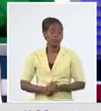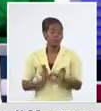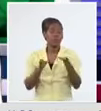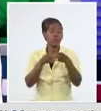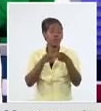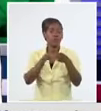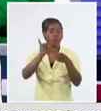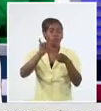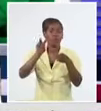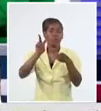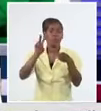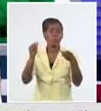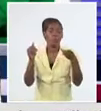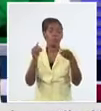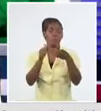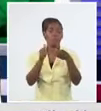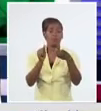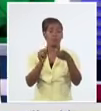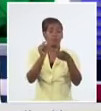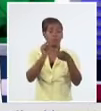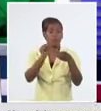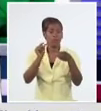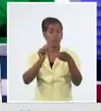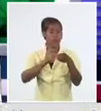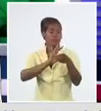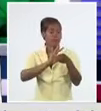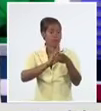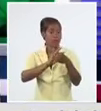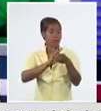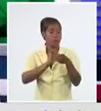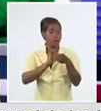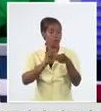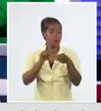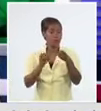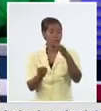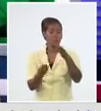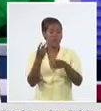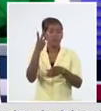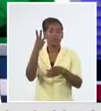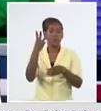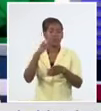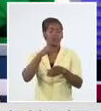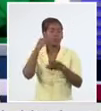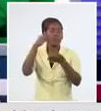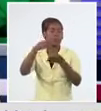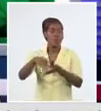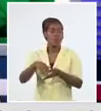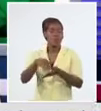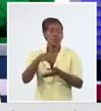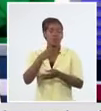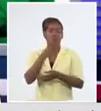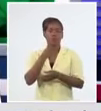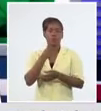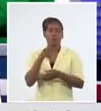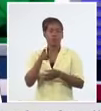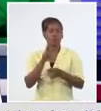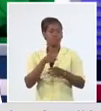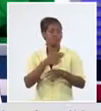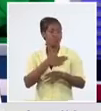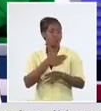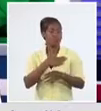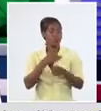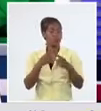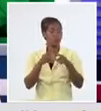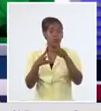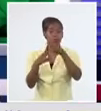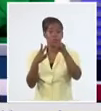3, bueno, matemáticamente cualquiera diría, hay un control de la enfermedad en los adolescentes, pero esas 3 familias, para ellas, como hemos dicho